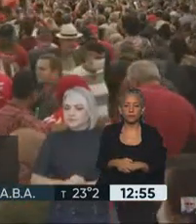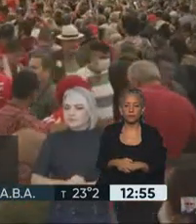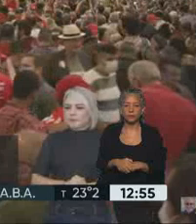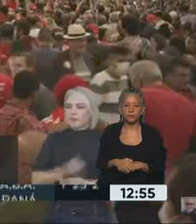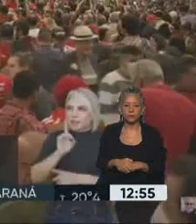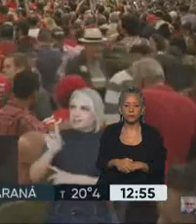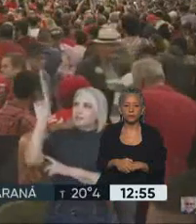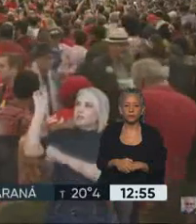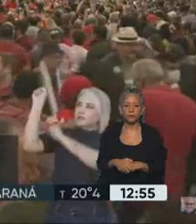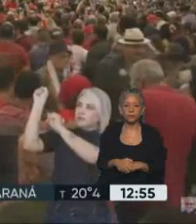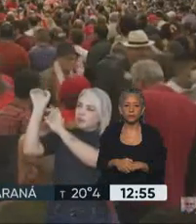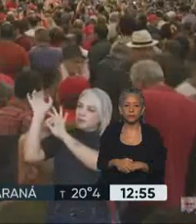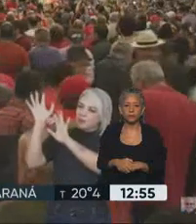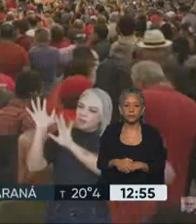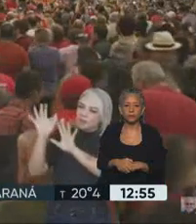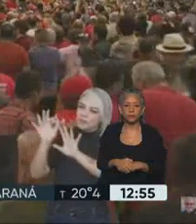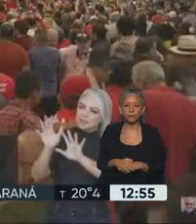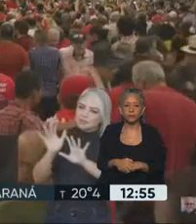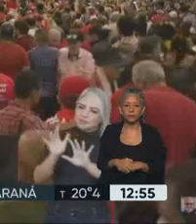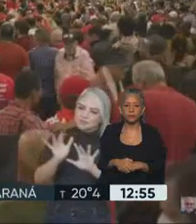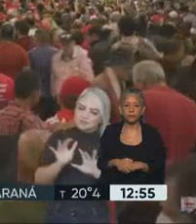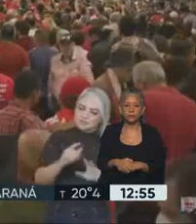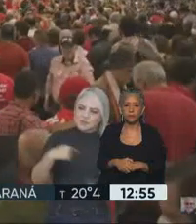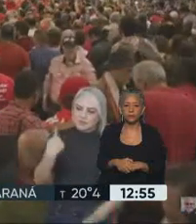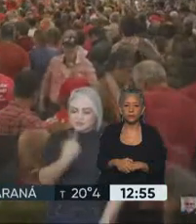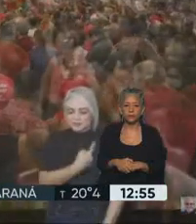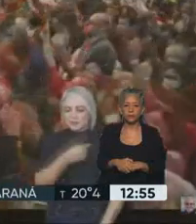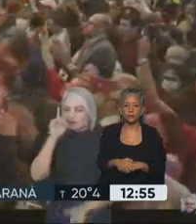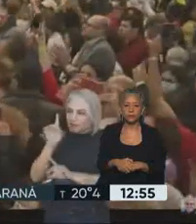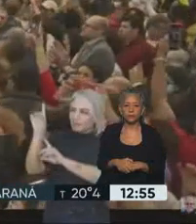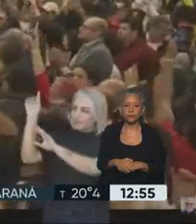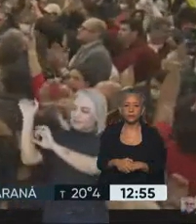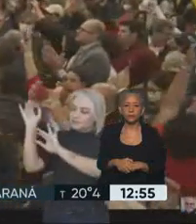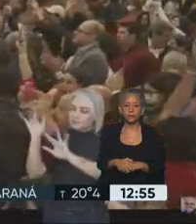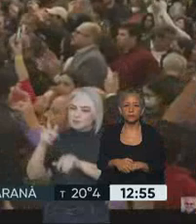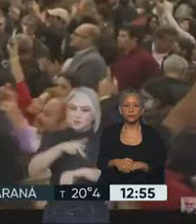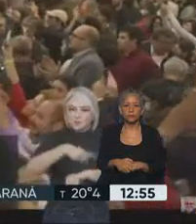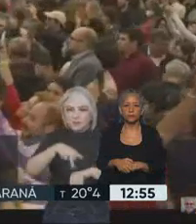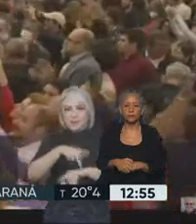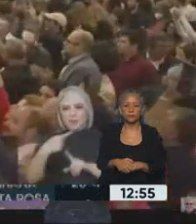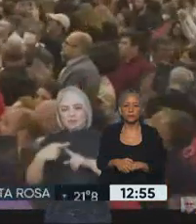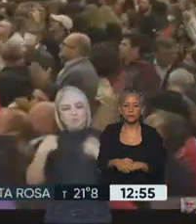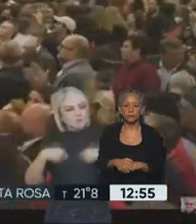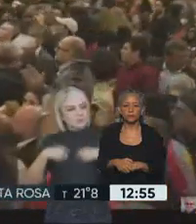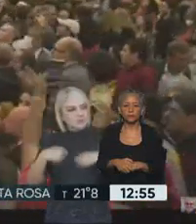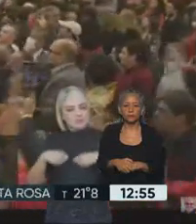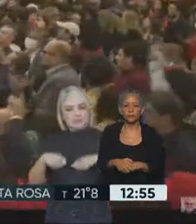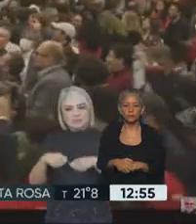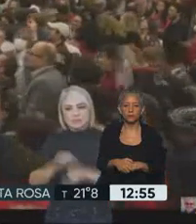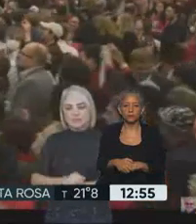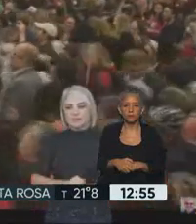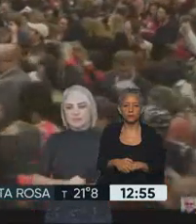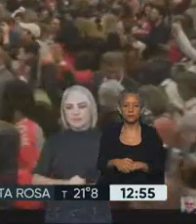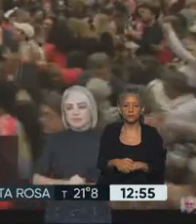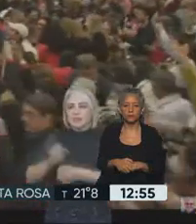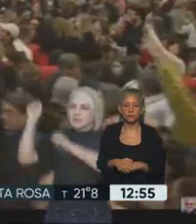abençoe a todos nós. Que Deus abençoe o país, porque esse país está precisando da graça